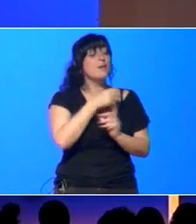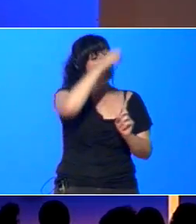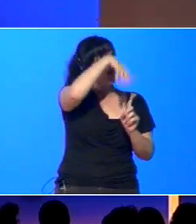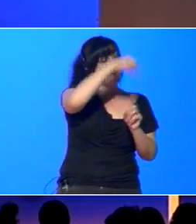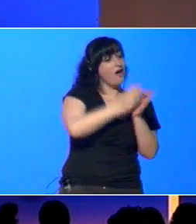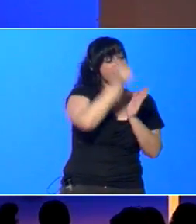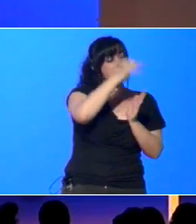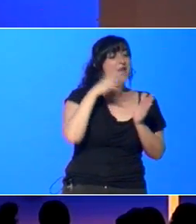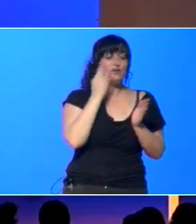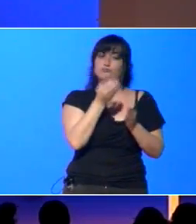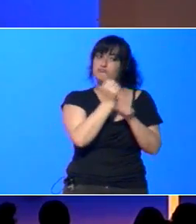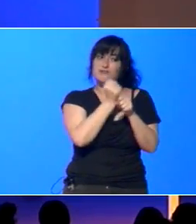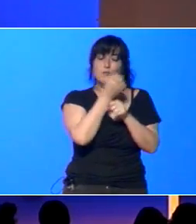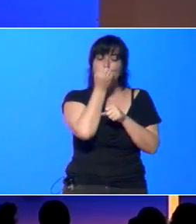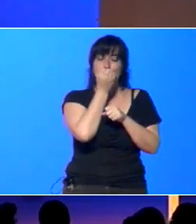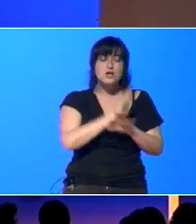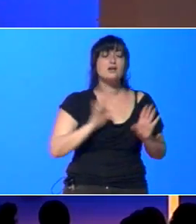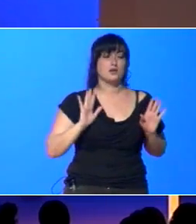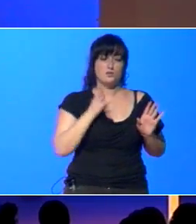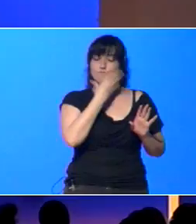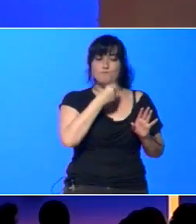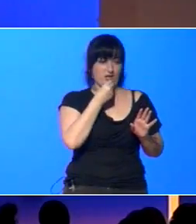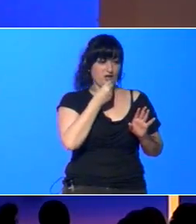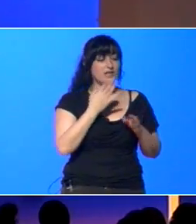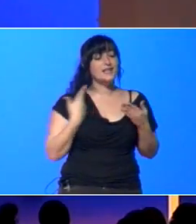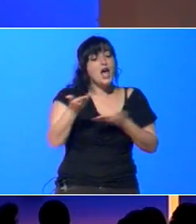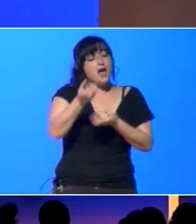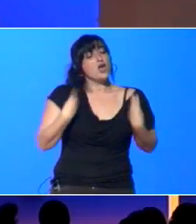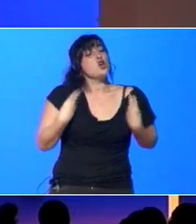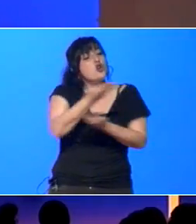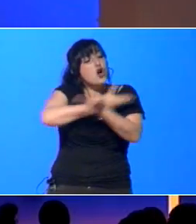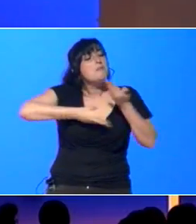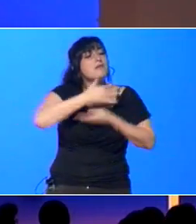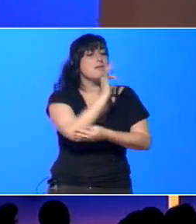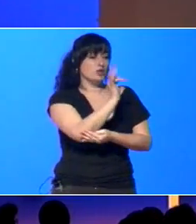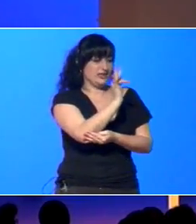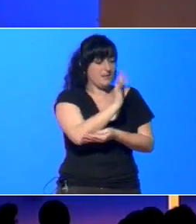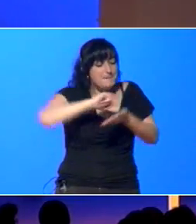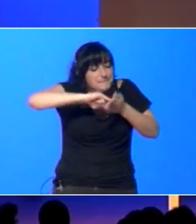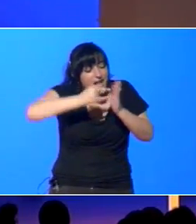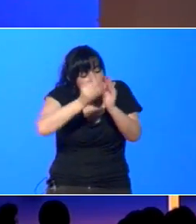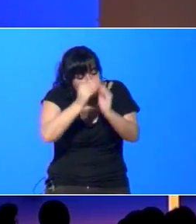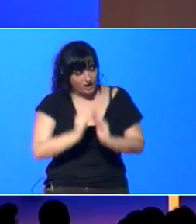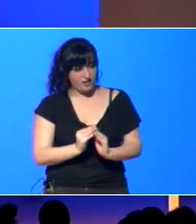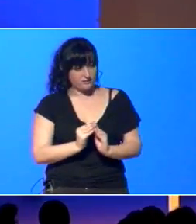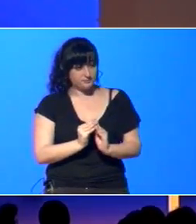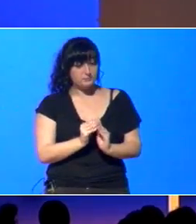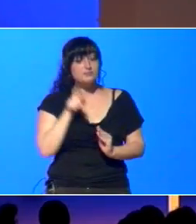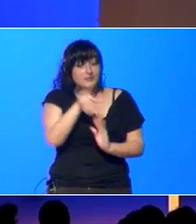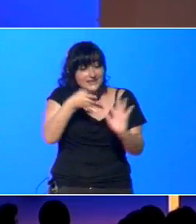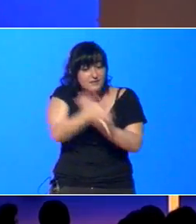Fernando. Convivencia positiva, planificada. ¿Qué queremos de construcciones? Esto es